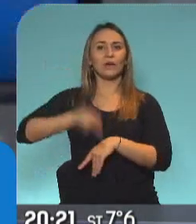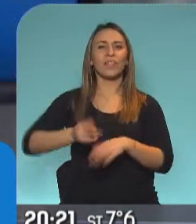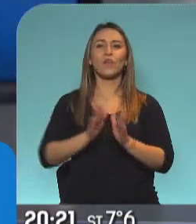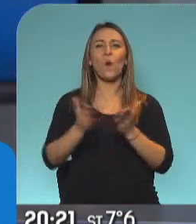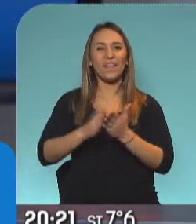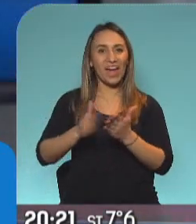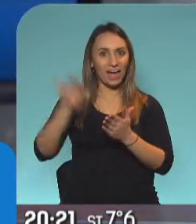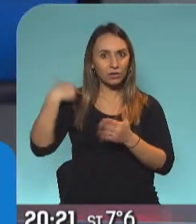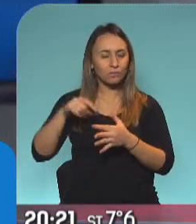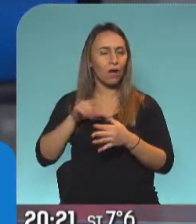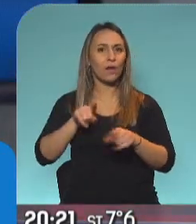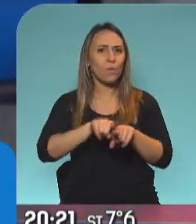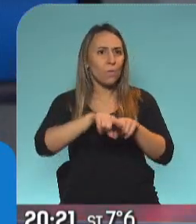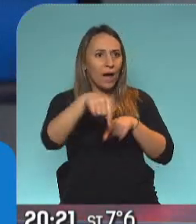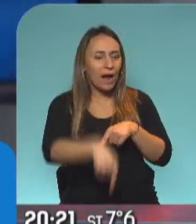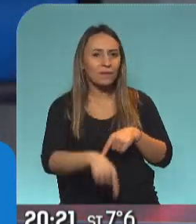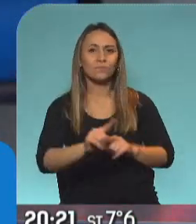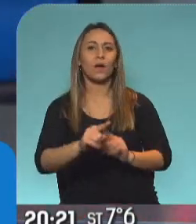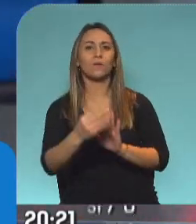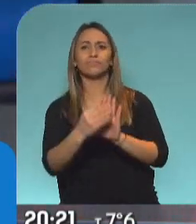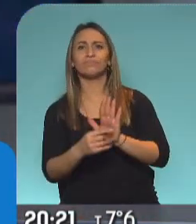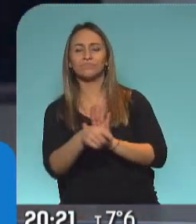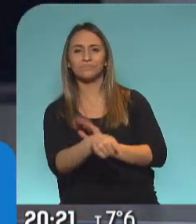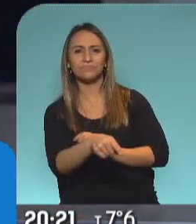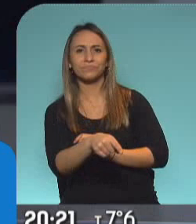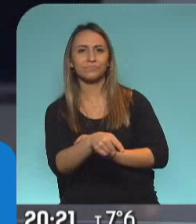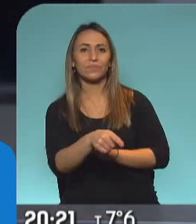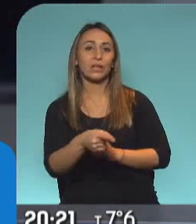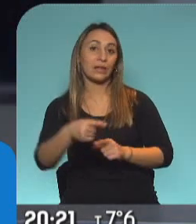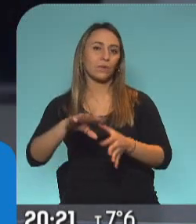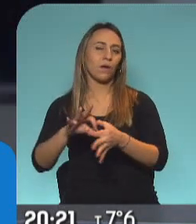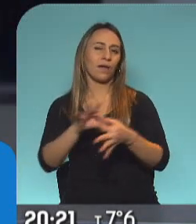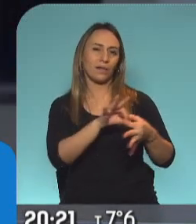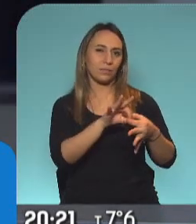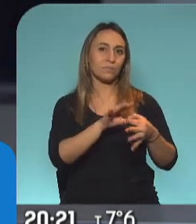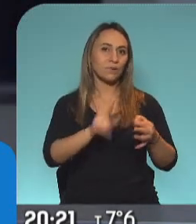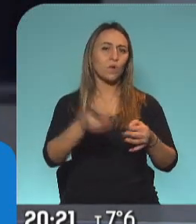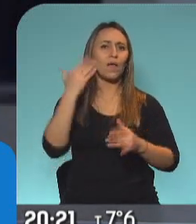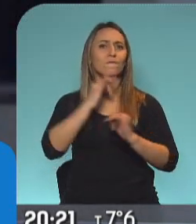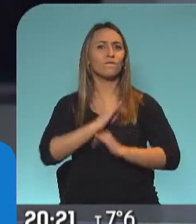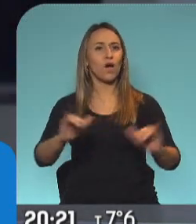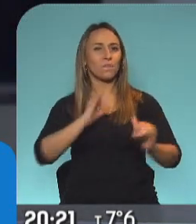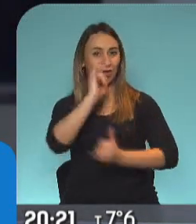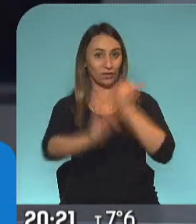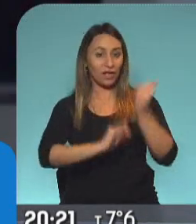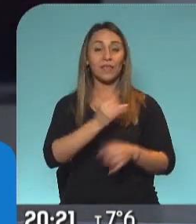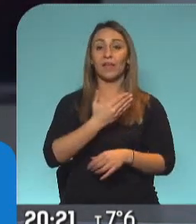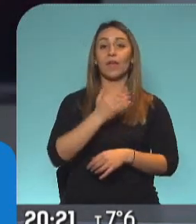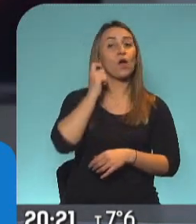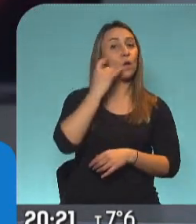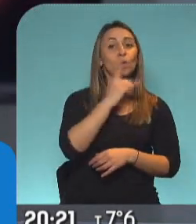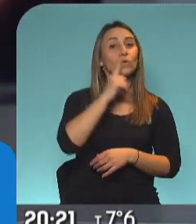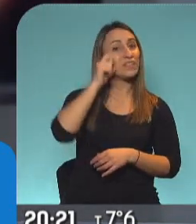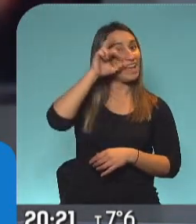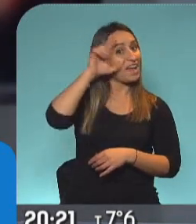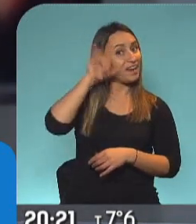intento por llevar este tema de nuevo a agenda, lo vinculan porque, bueno, recordemos, como lo contaban en el informe, que Fabián Gutiérrez era un arrepentido,